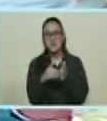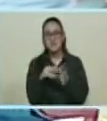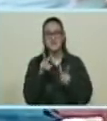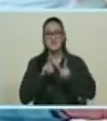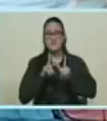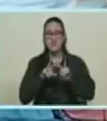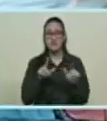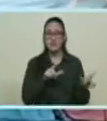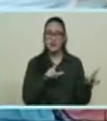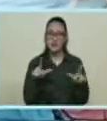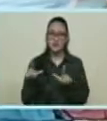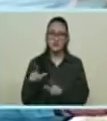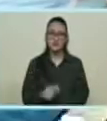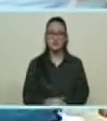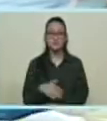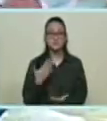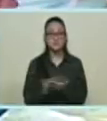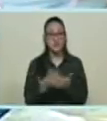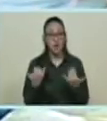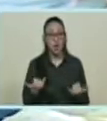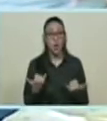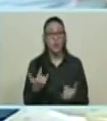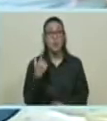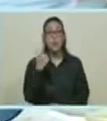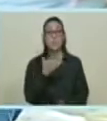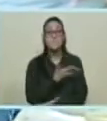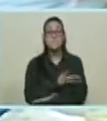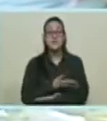Ya el día de hoy llegamos a